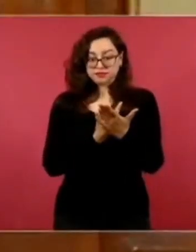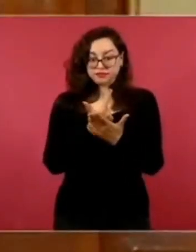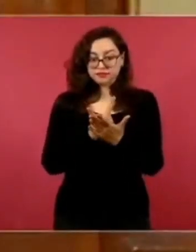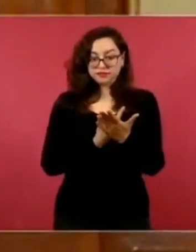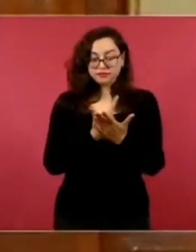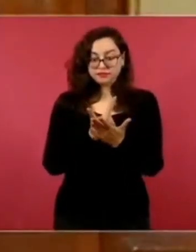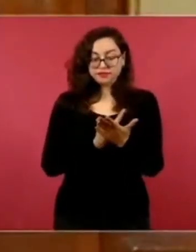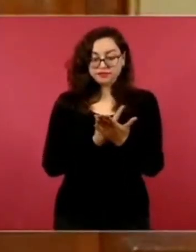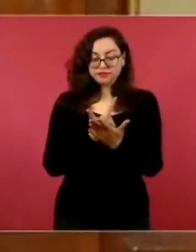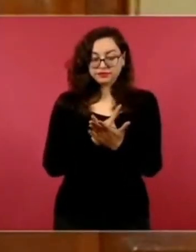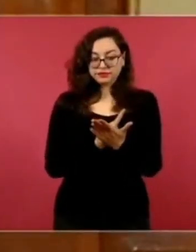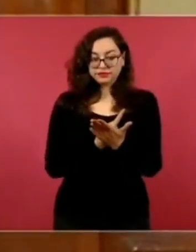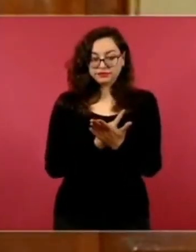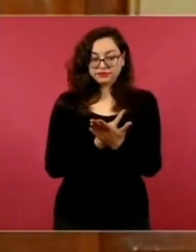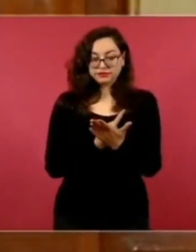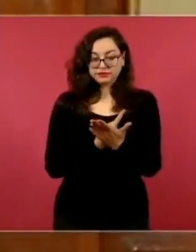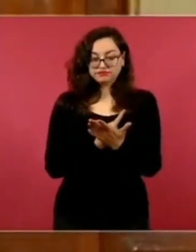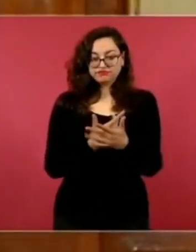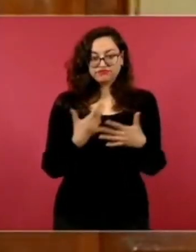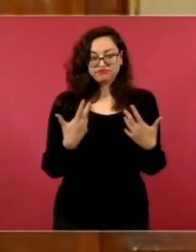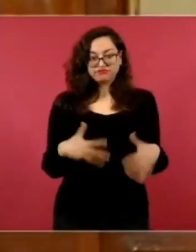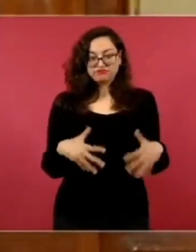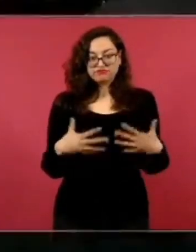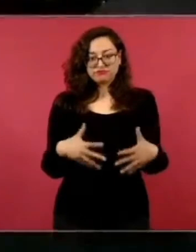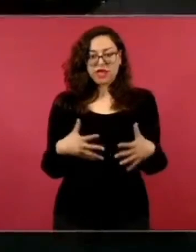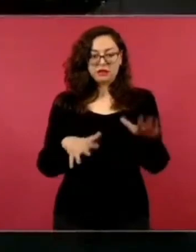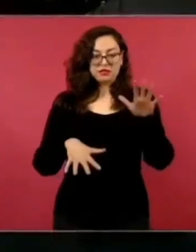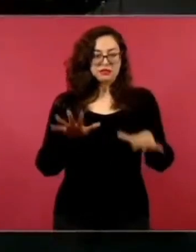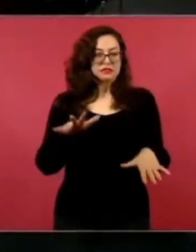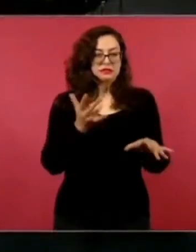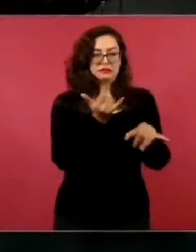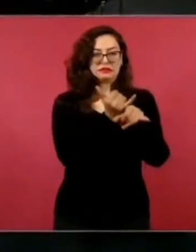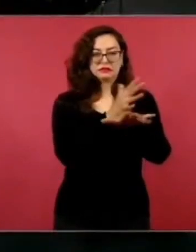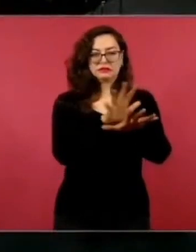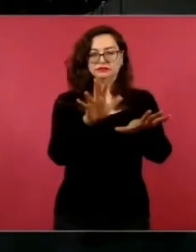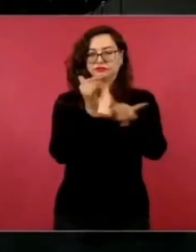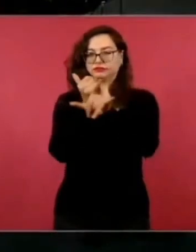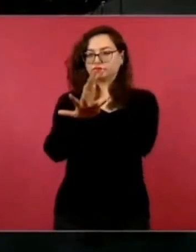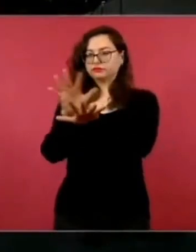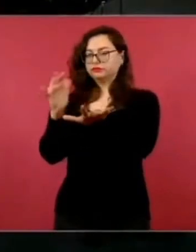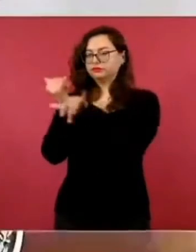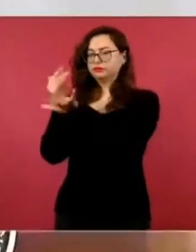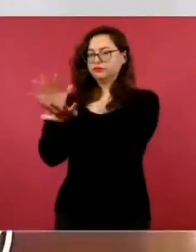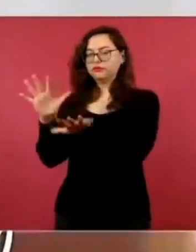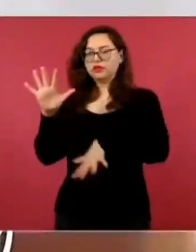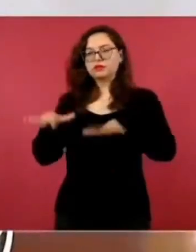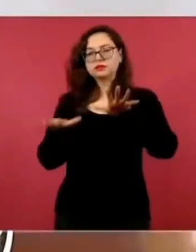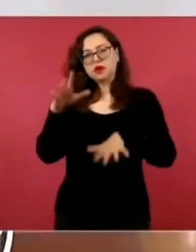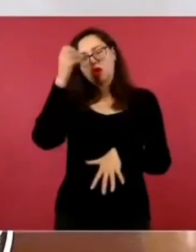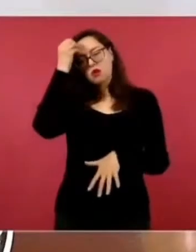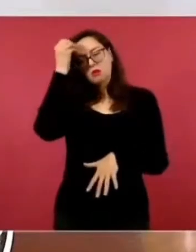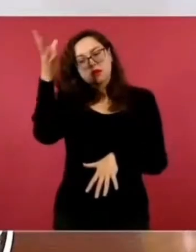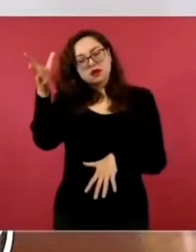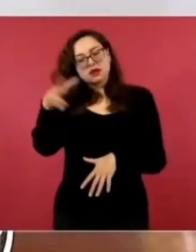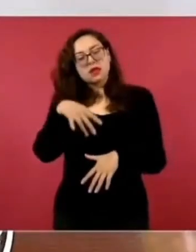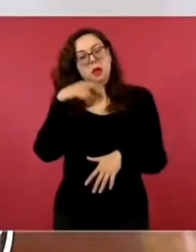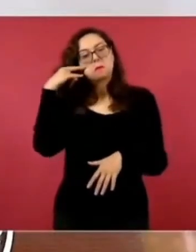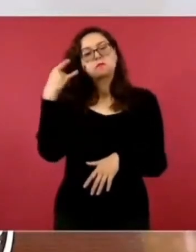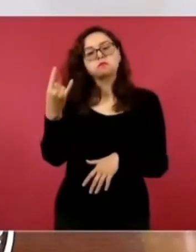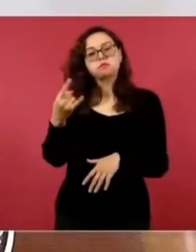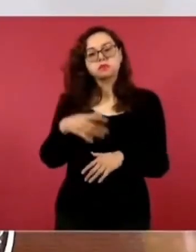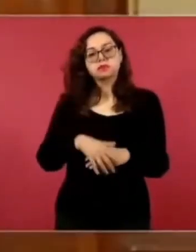porque como hay tanta información pasa, ¿no? ¿Por qué no pones cuánto tienen